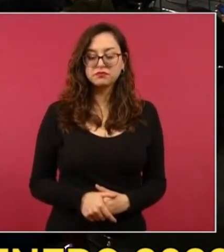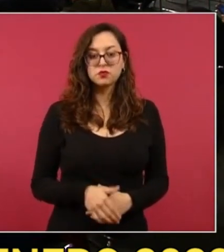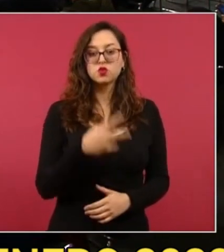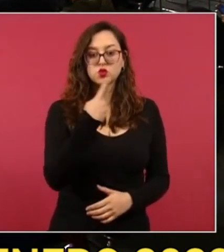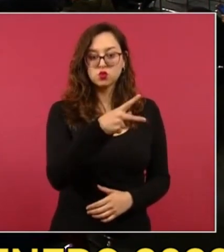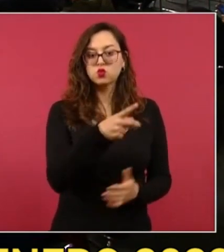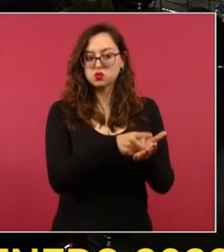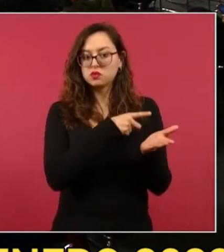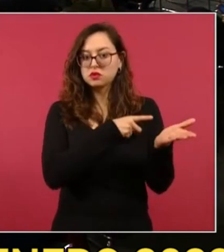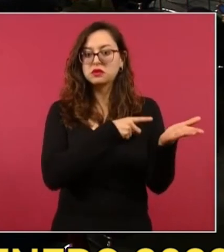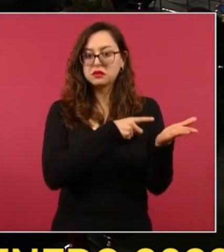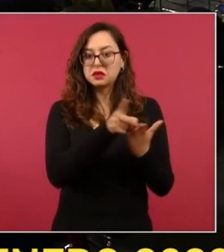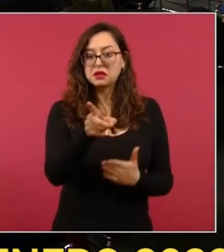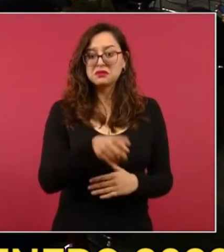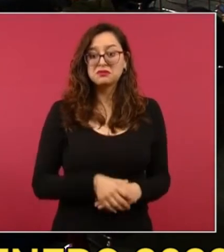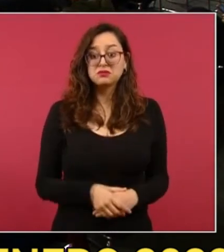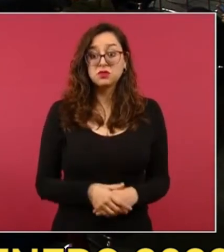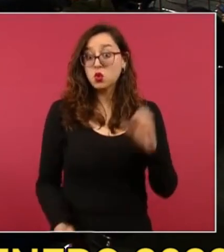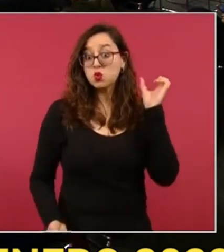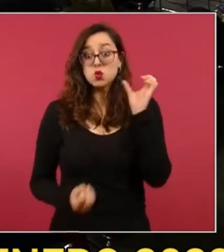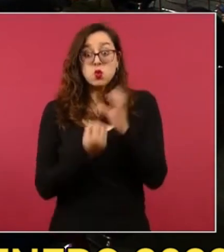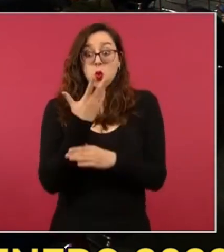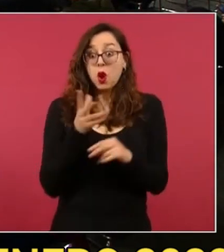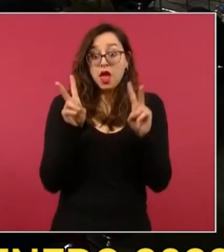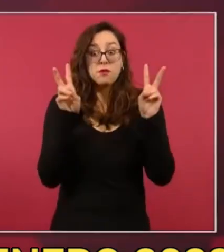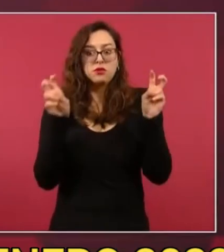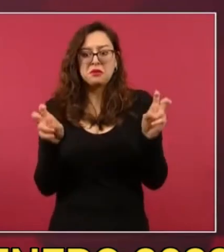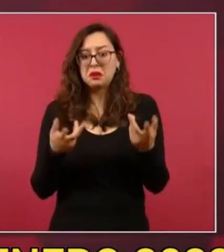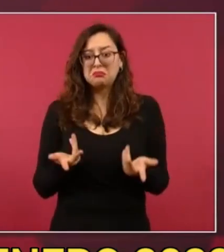y ya no es nota, como dirían ustedes.